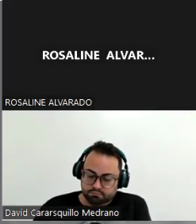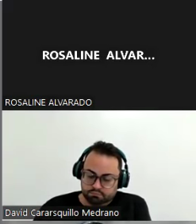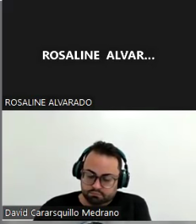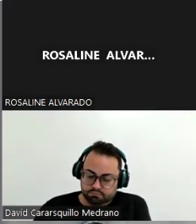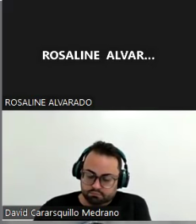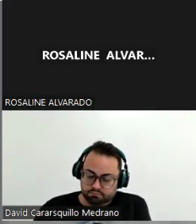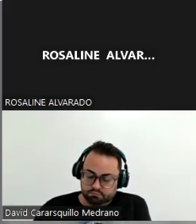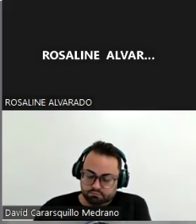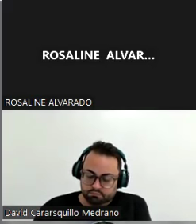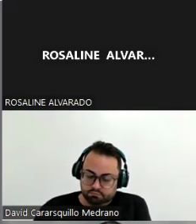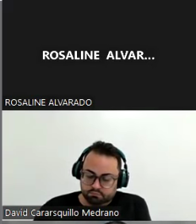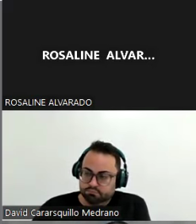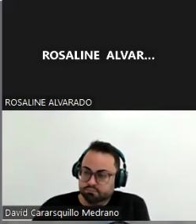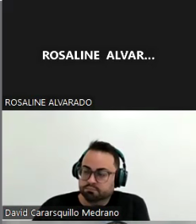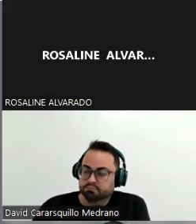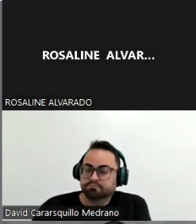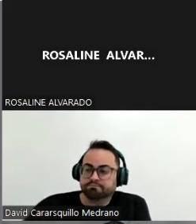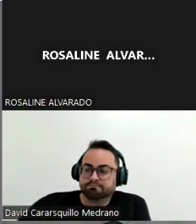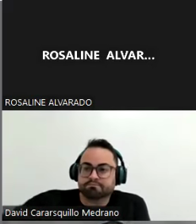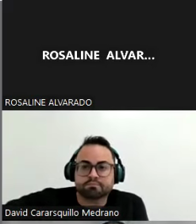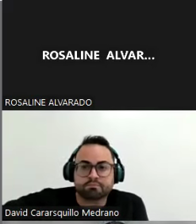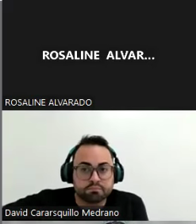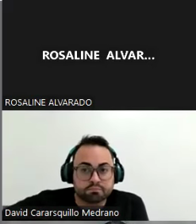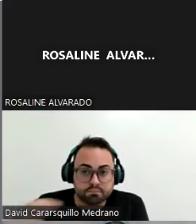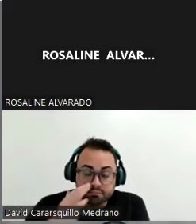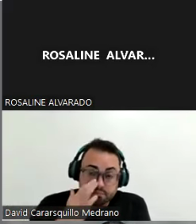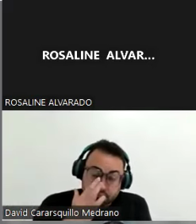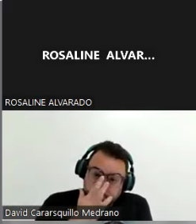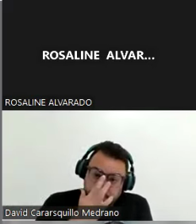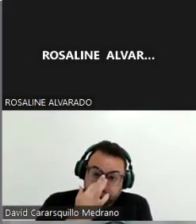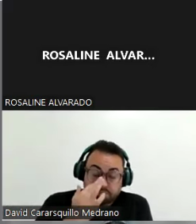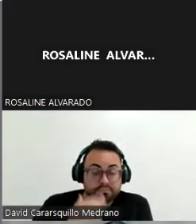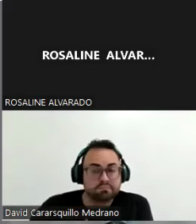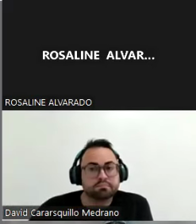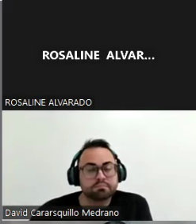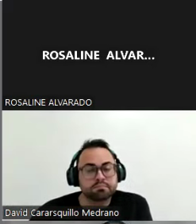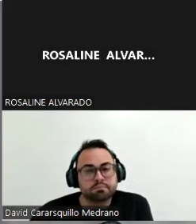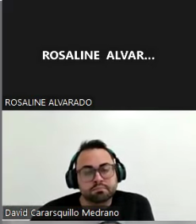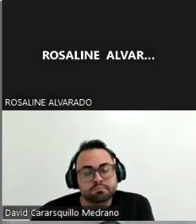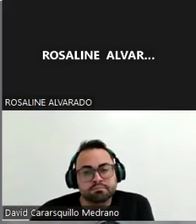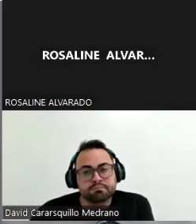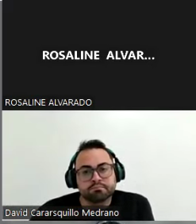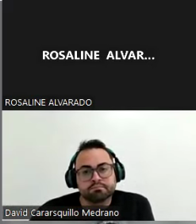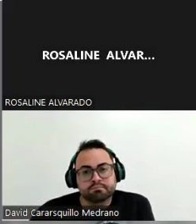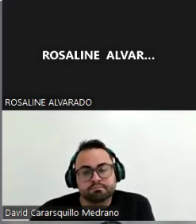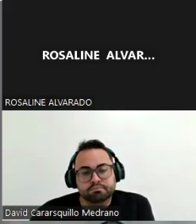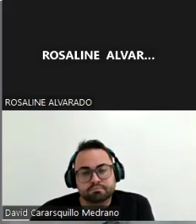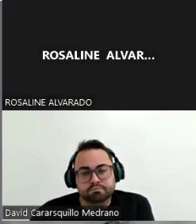nada, sencillamente agradecerle por esta experiencia de aprendizaje. Yo soy maestra jubilada y quería traerle en base